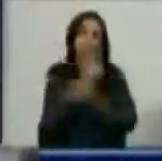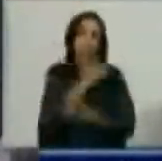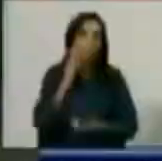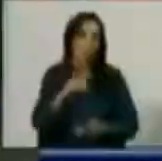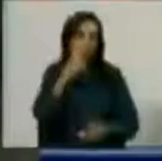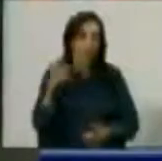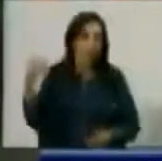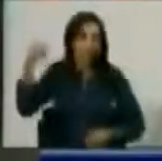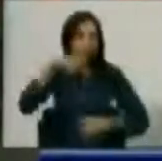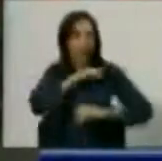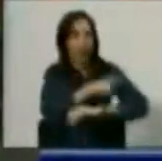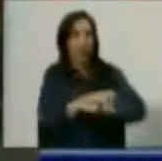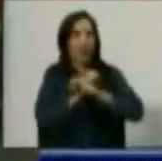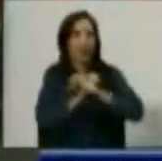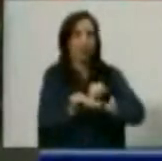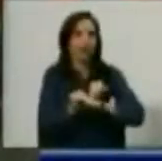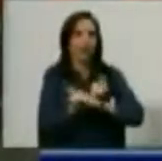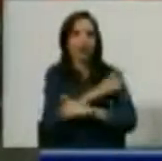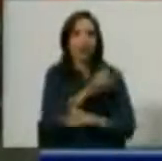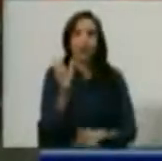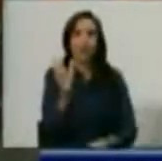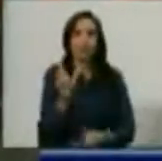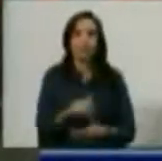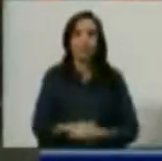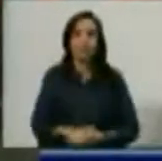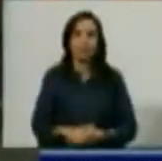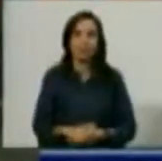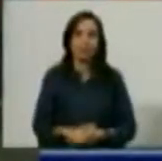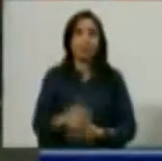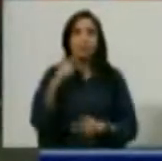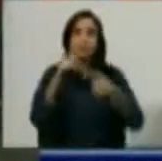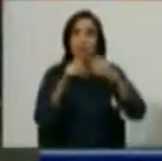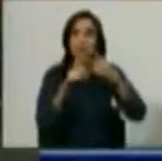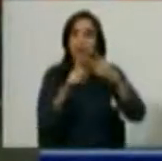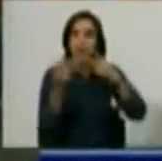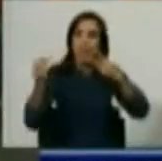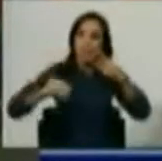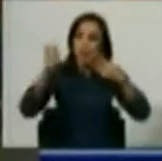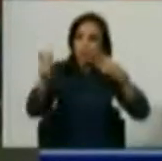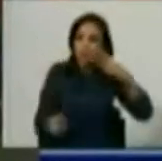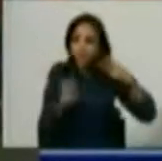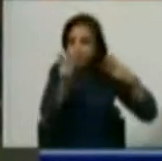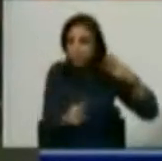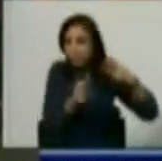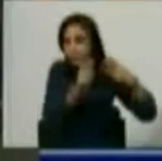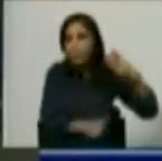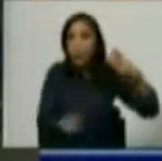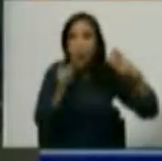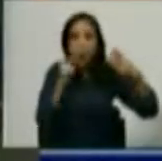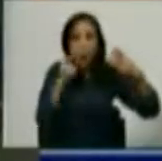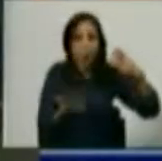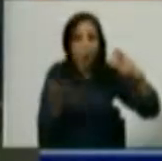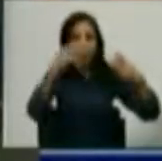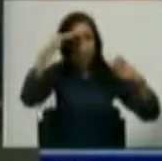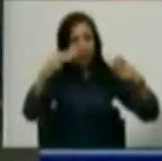la fuerza del peso y está mi hermanito Jesús suárezchurio